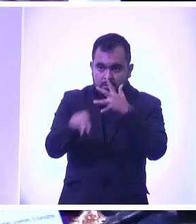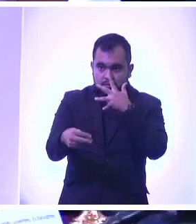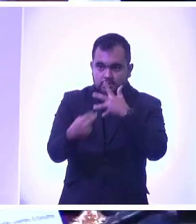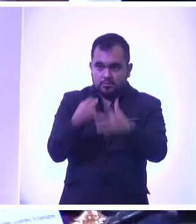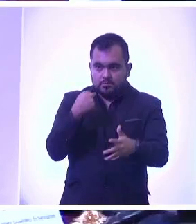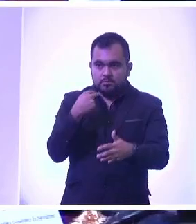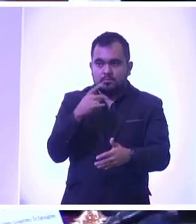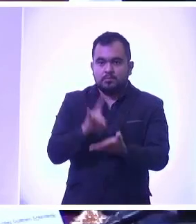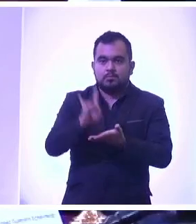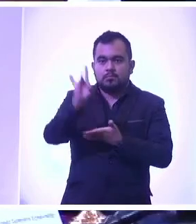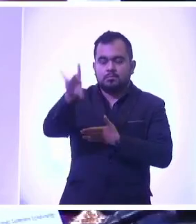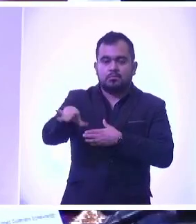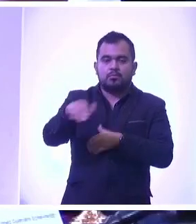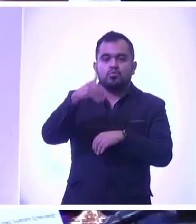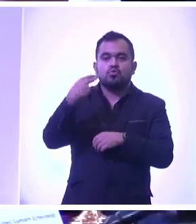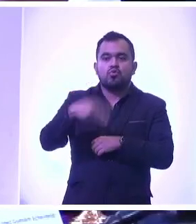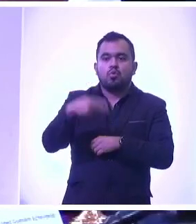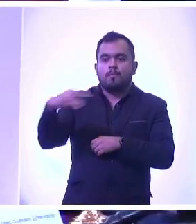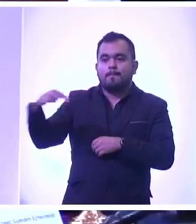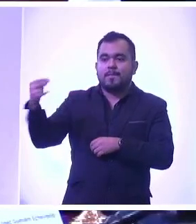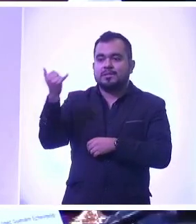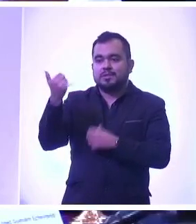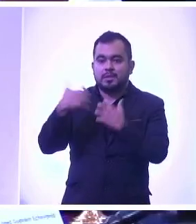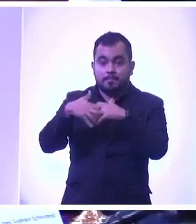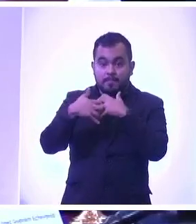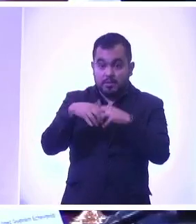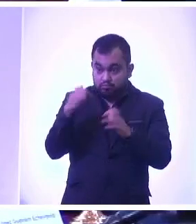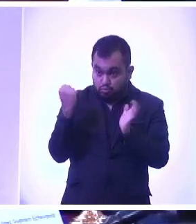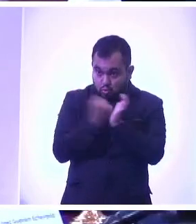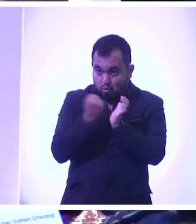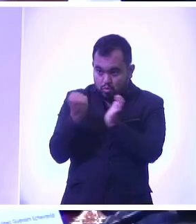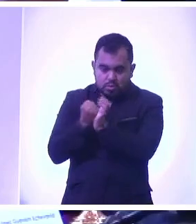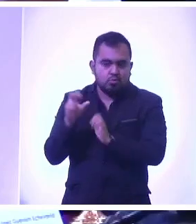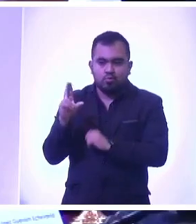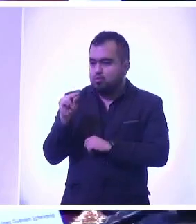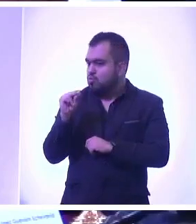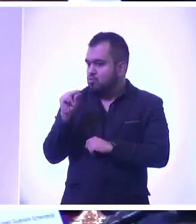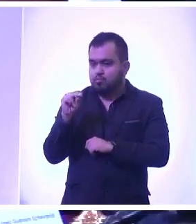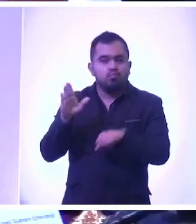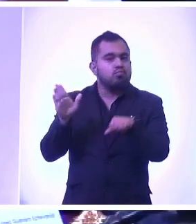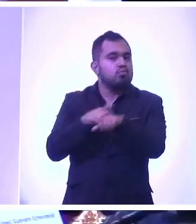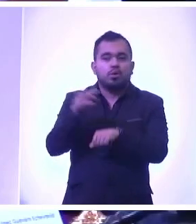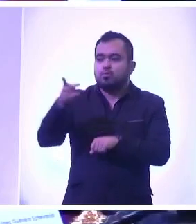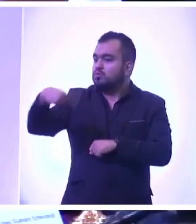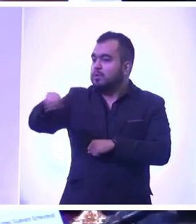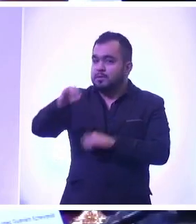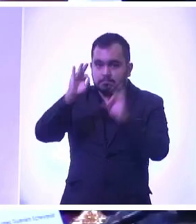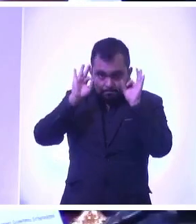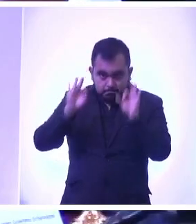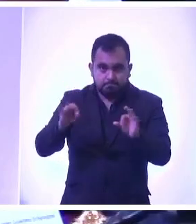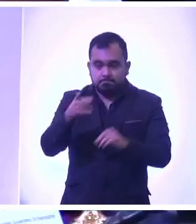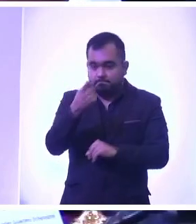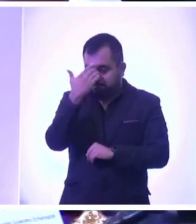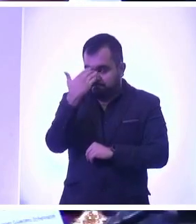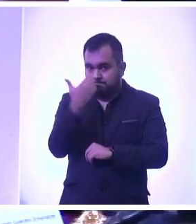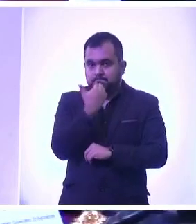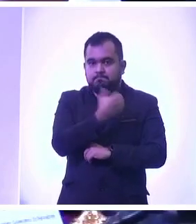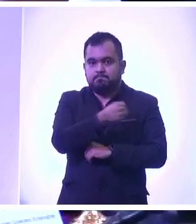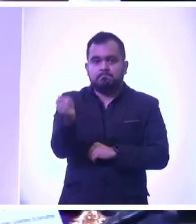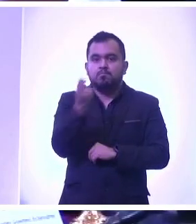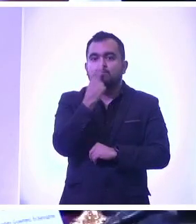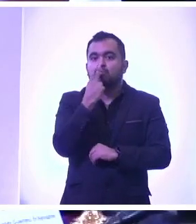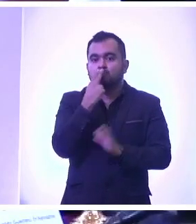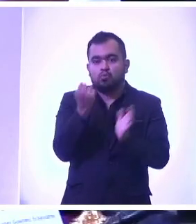sería enviarles los nombres de las empresas y no los logotipos de las empresas porque ustedes no son los que están capacitados para hacer uso de